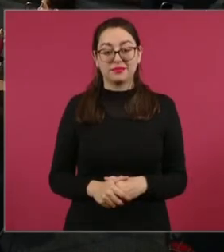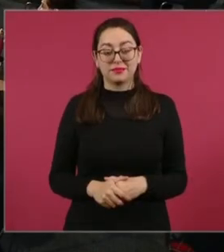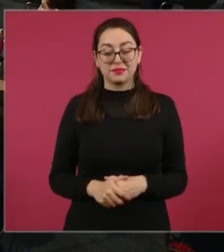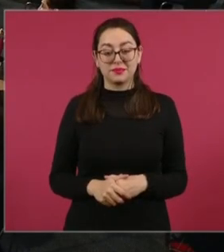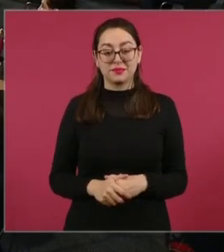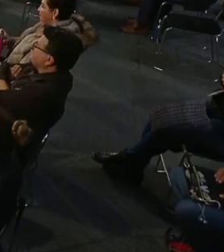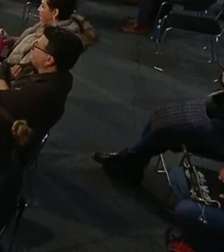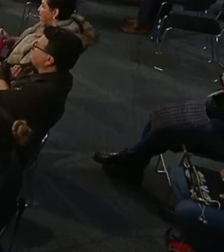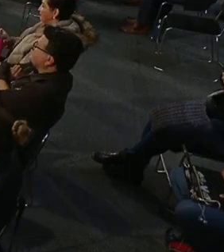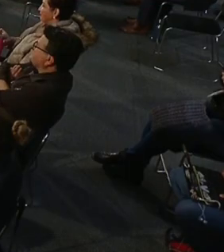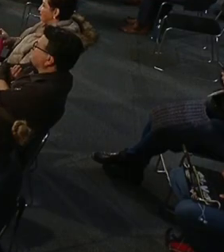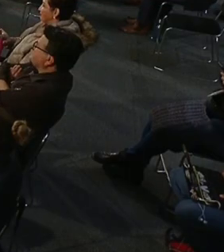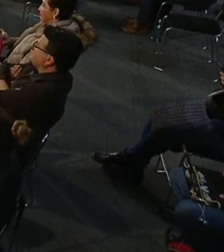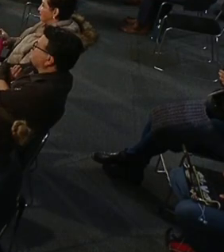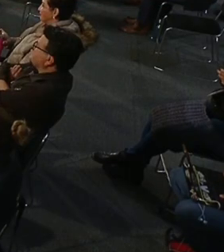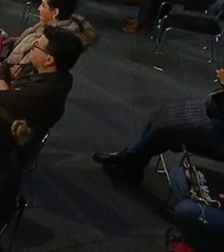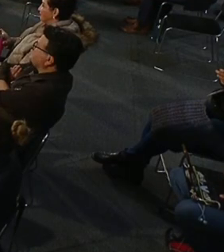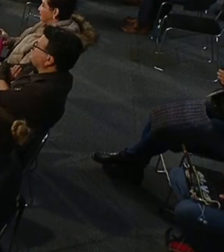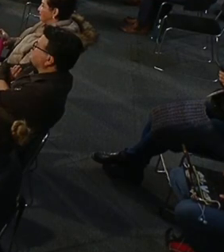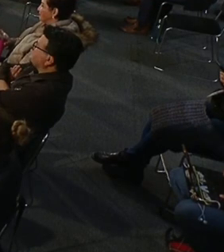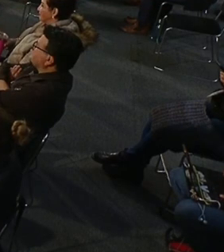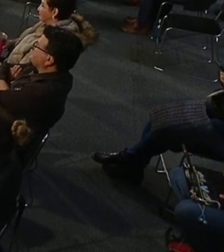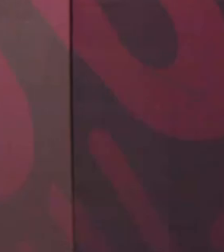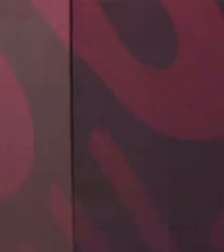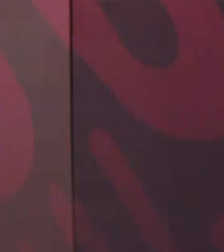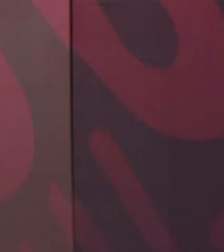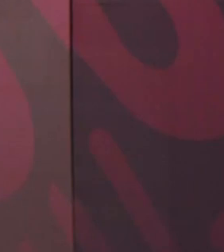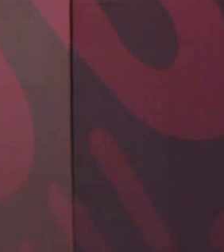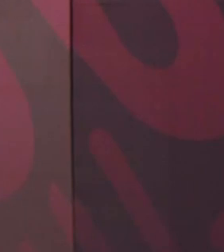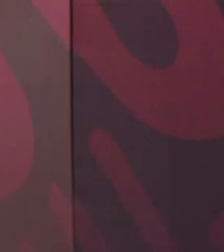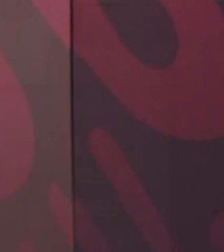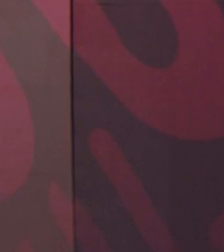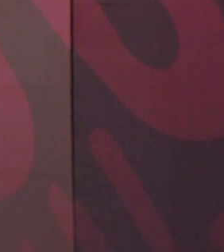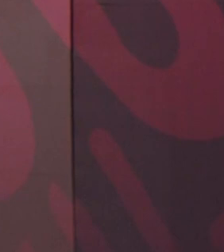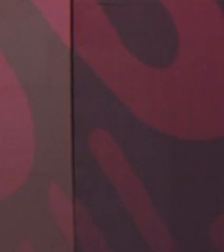como 15 años en la cárcel